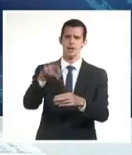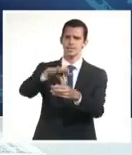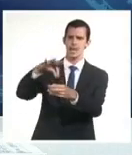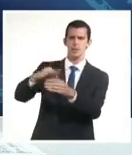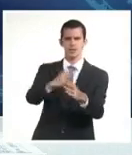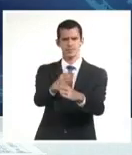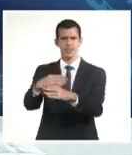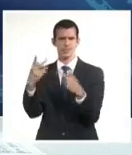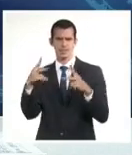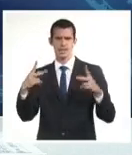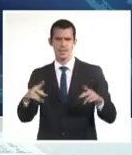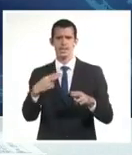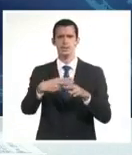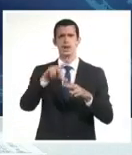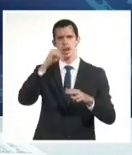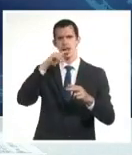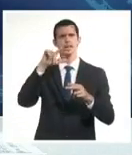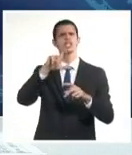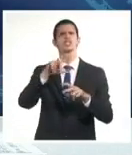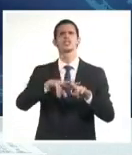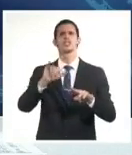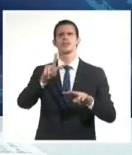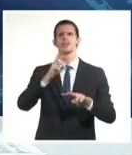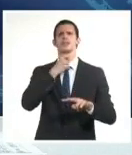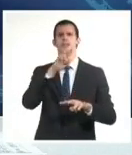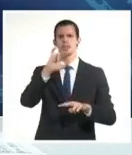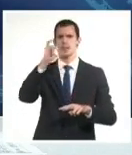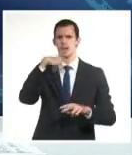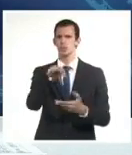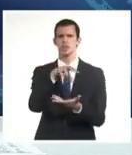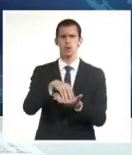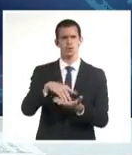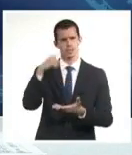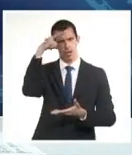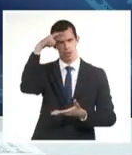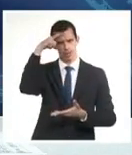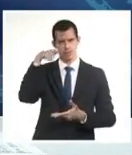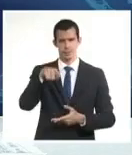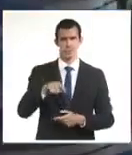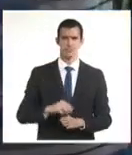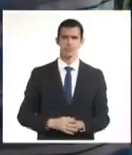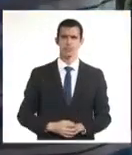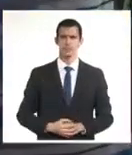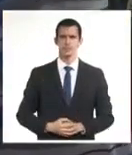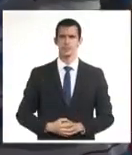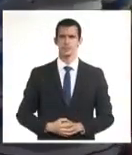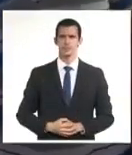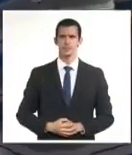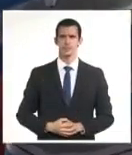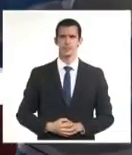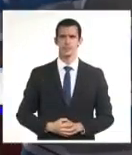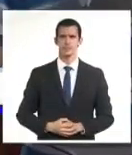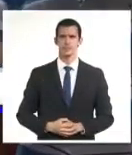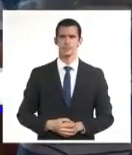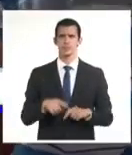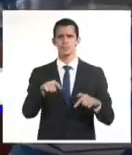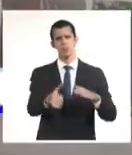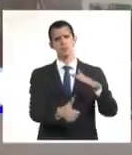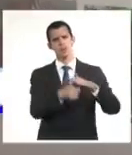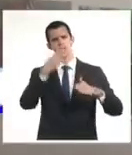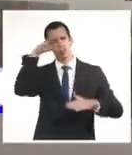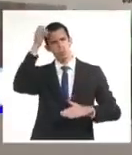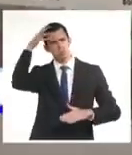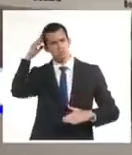en Transformación Morales, ambas en el municipio de San José de las Lajas. Díaz-Canel dialogó con los productores sobre sus ingresos,